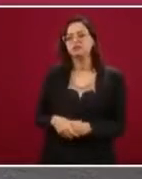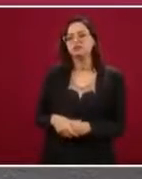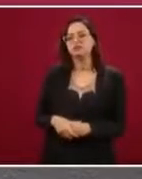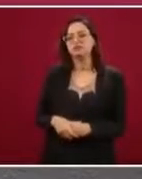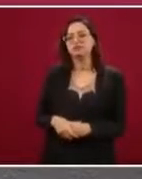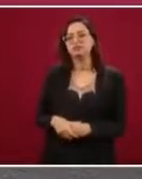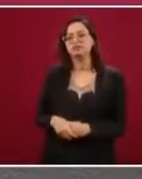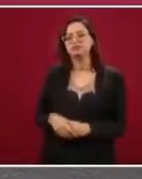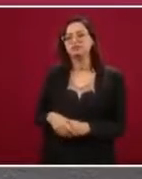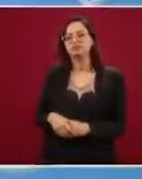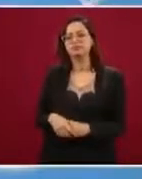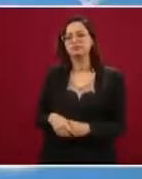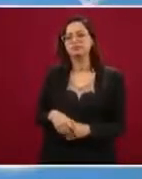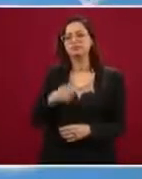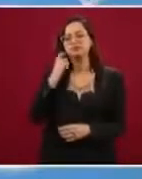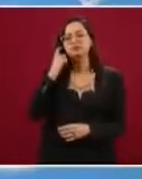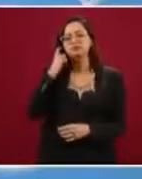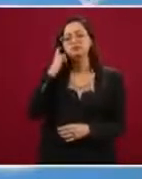te